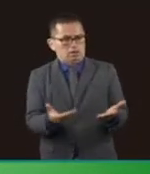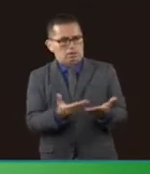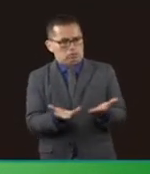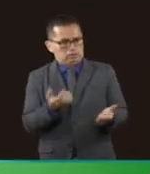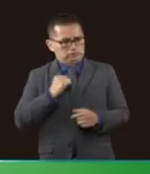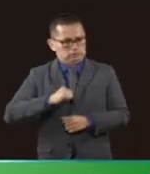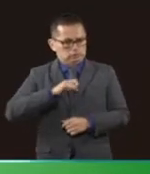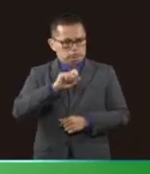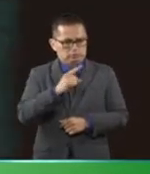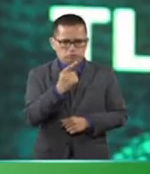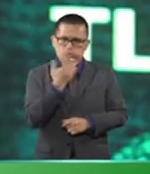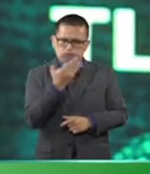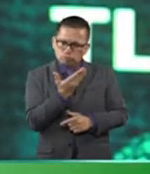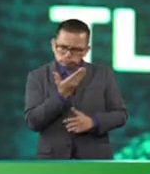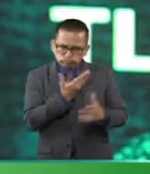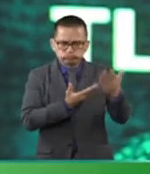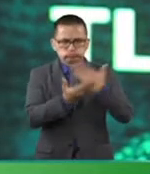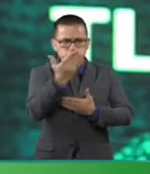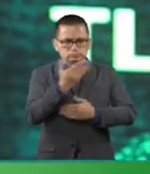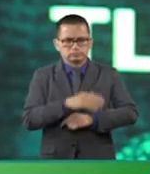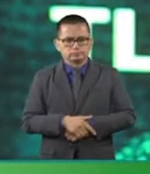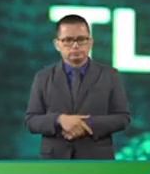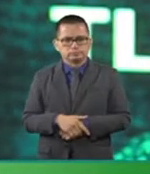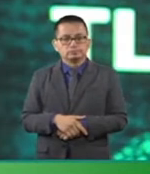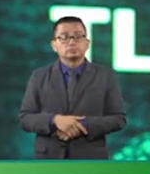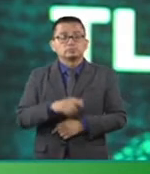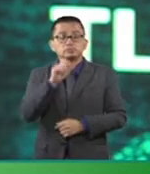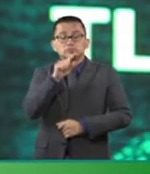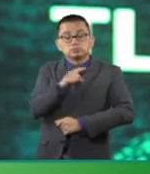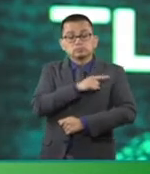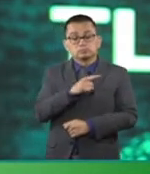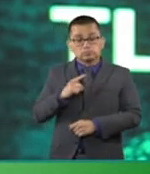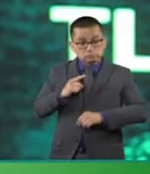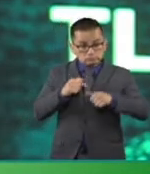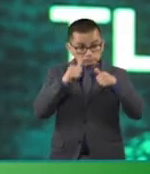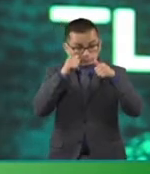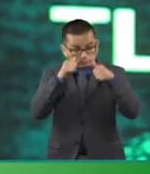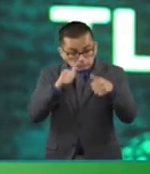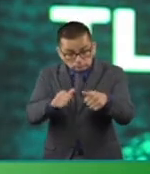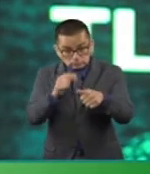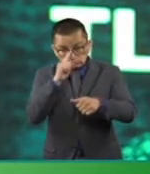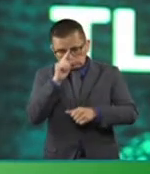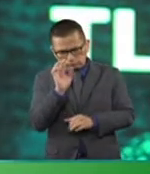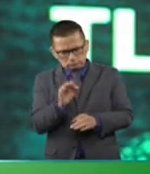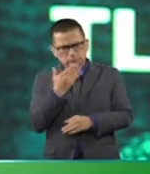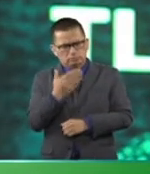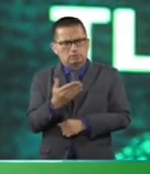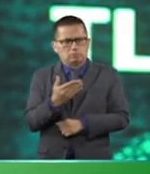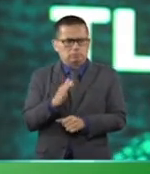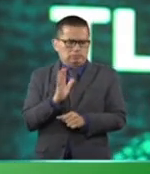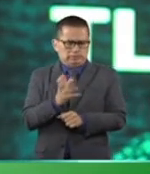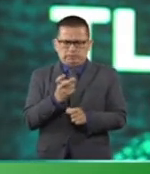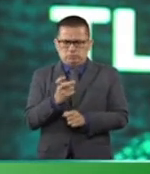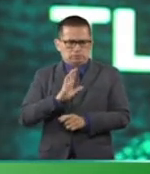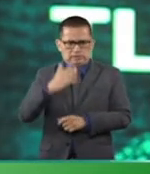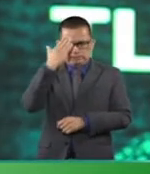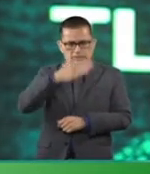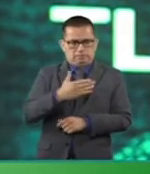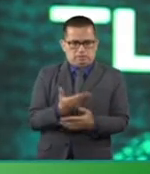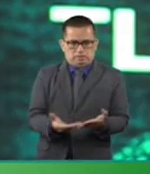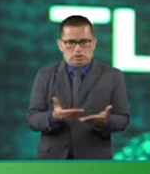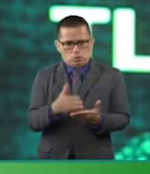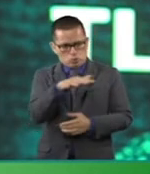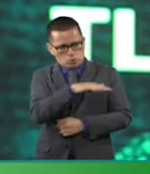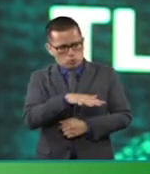siglo XXI Y si los escuchamos con atención sabremos que la generación de hoy como la de ayer la del